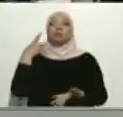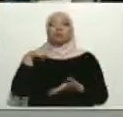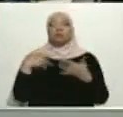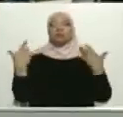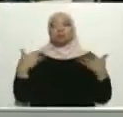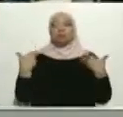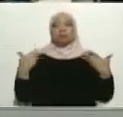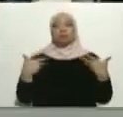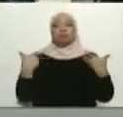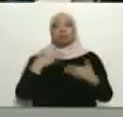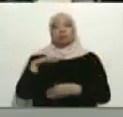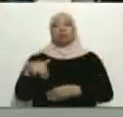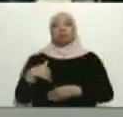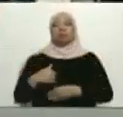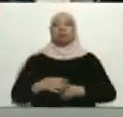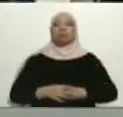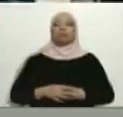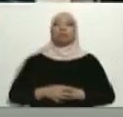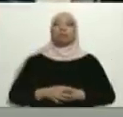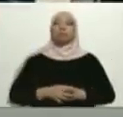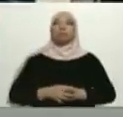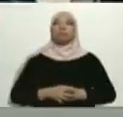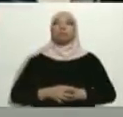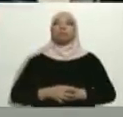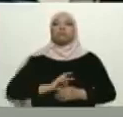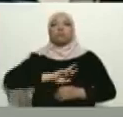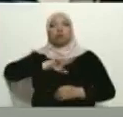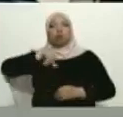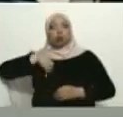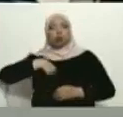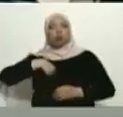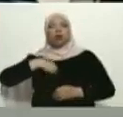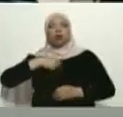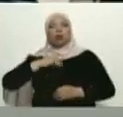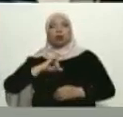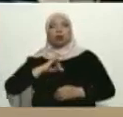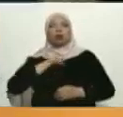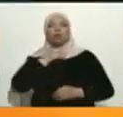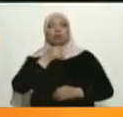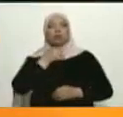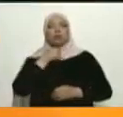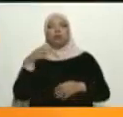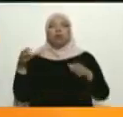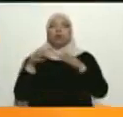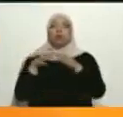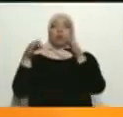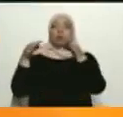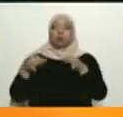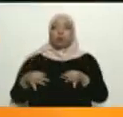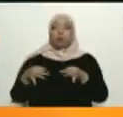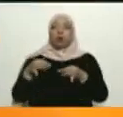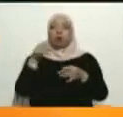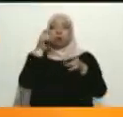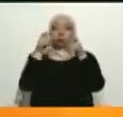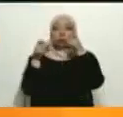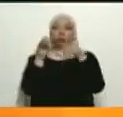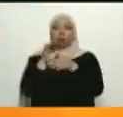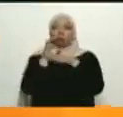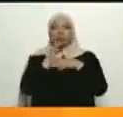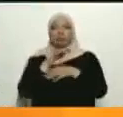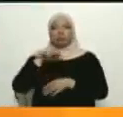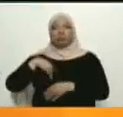alegría Pues en todo el territorio nacional y nosotros todo el gran equipo de Seguridad Ciudadana de